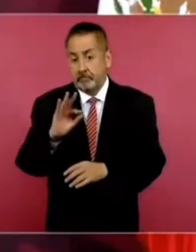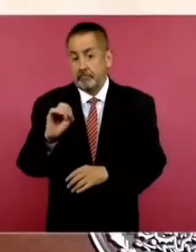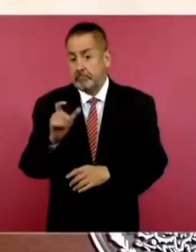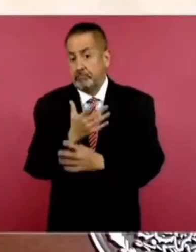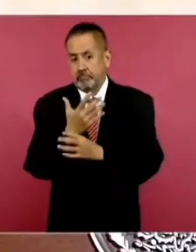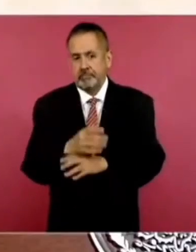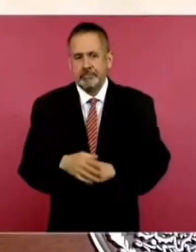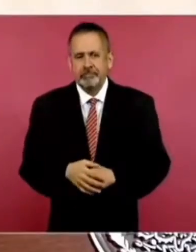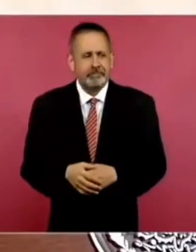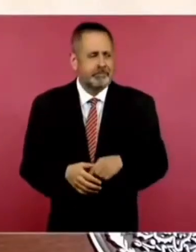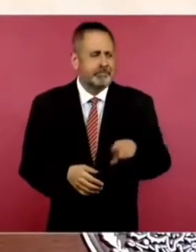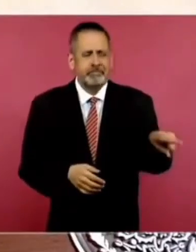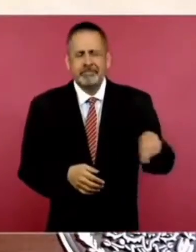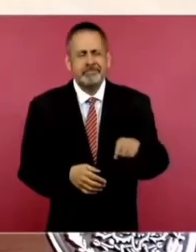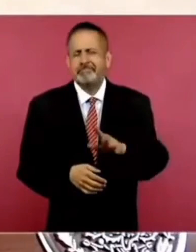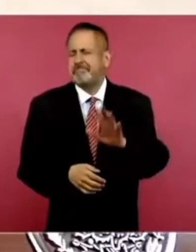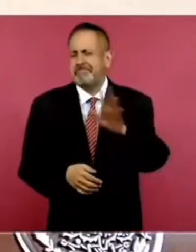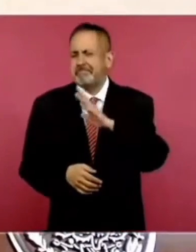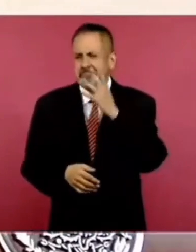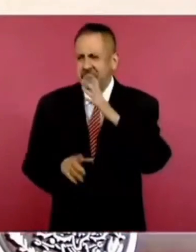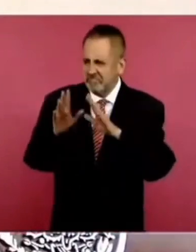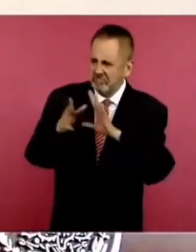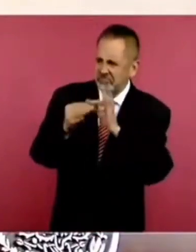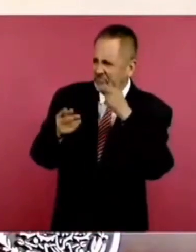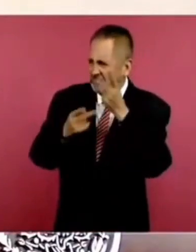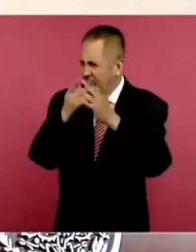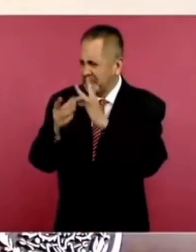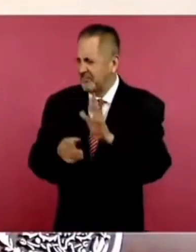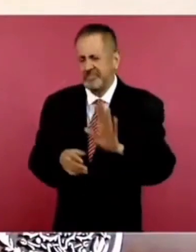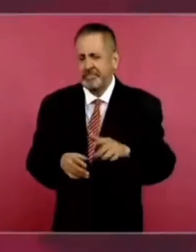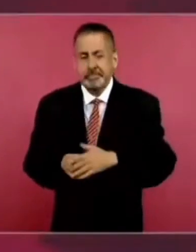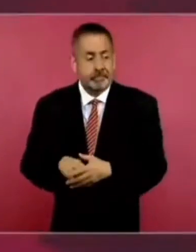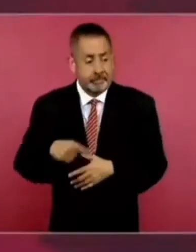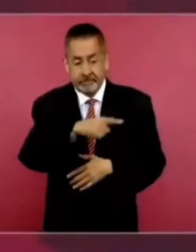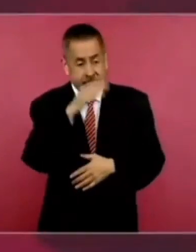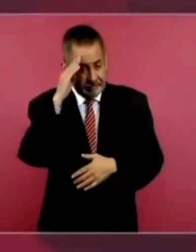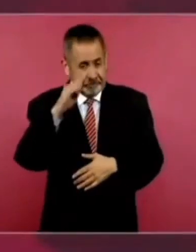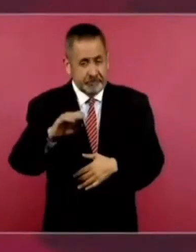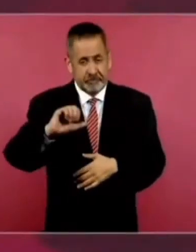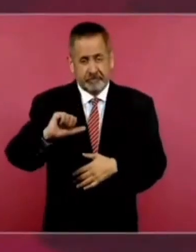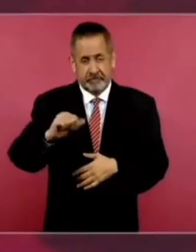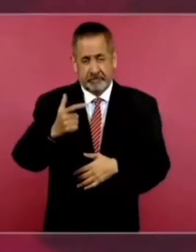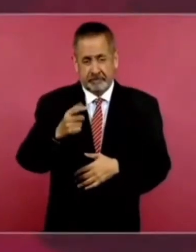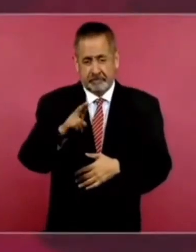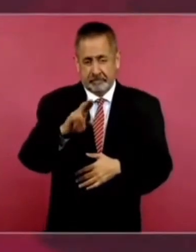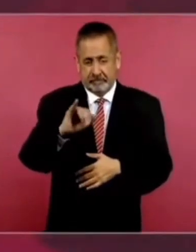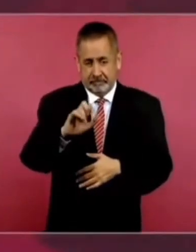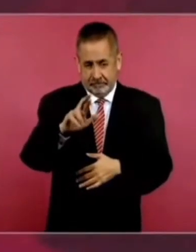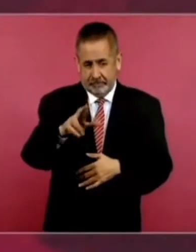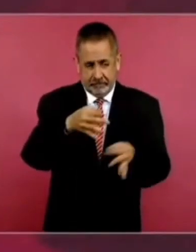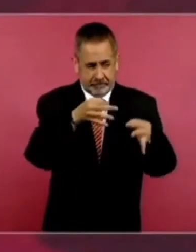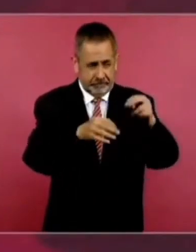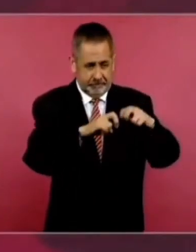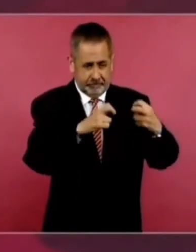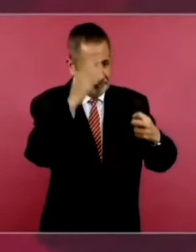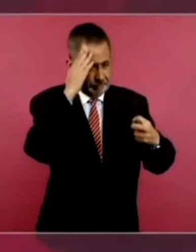Pero son amagos. Este señor Aguilar siempre ha estado en contra de nosotros.